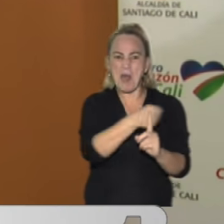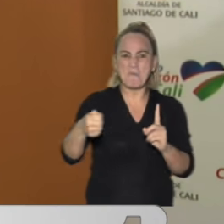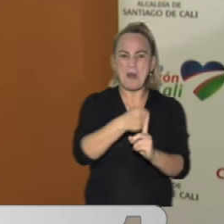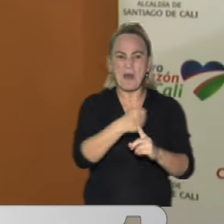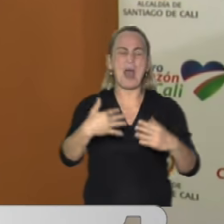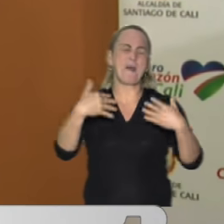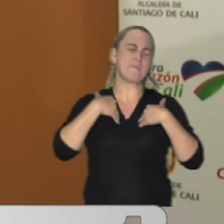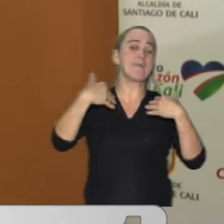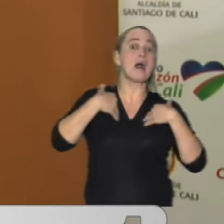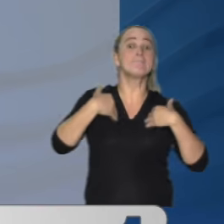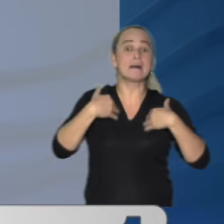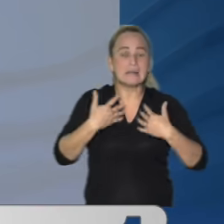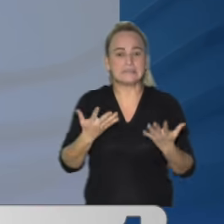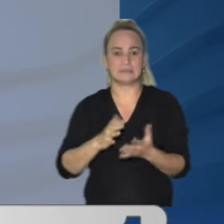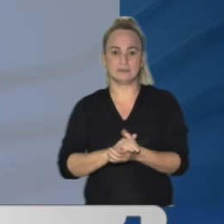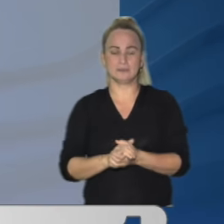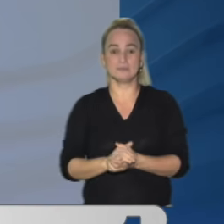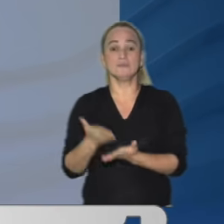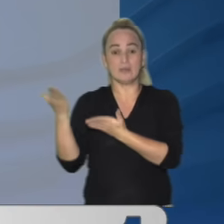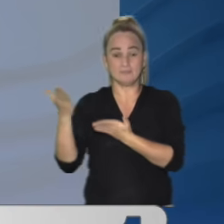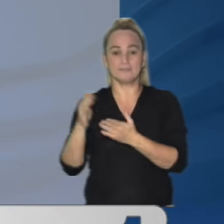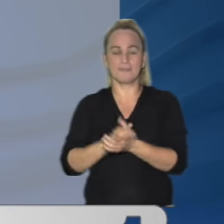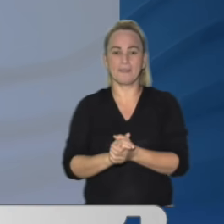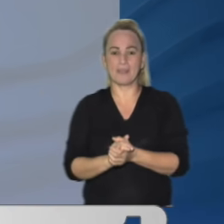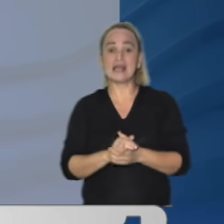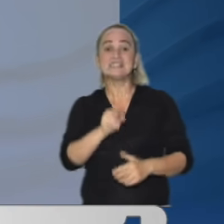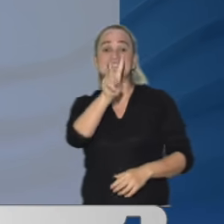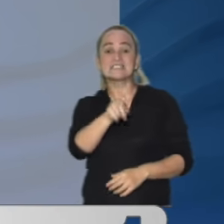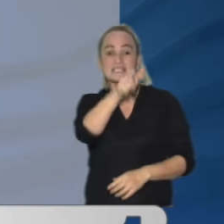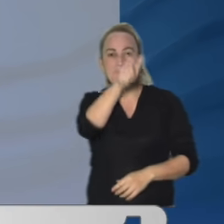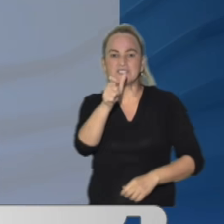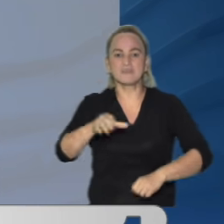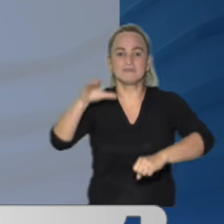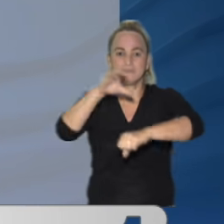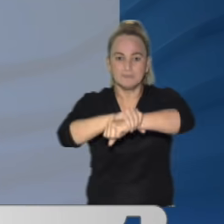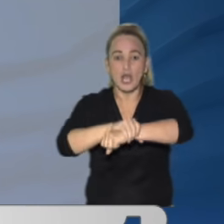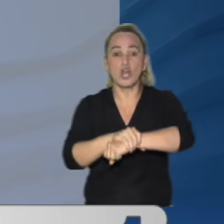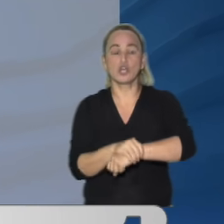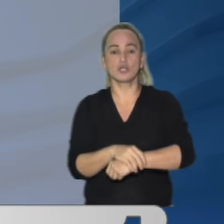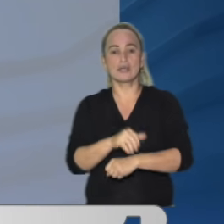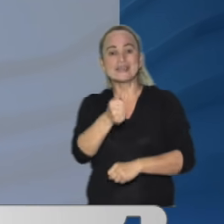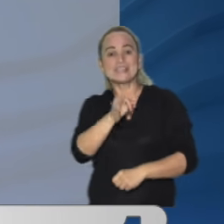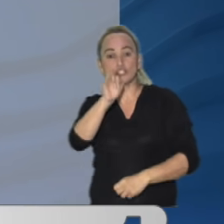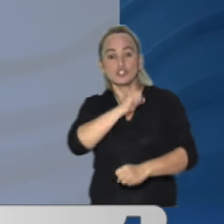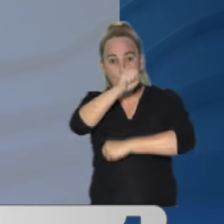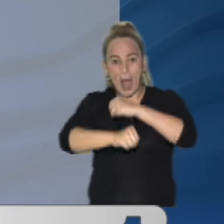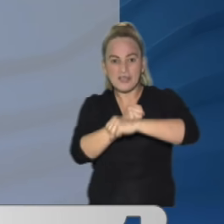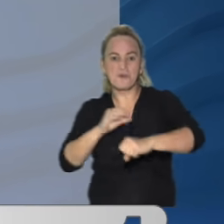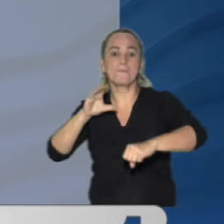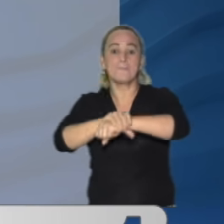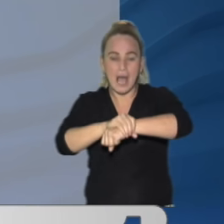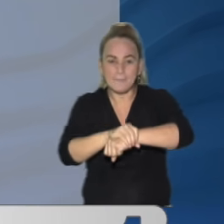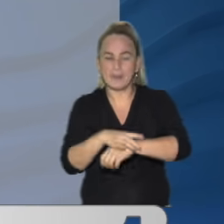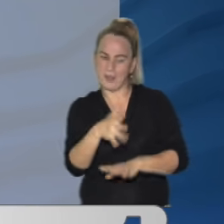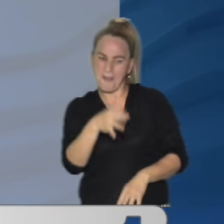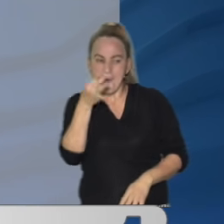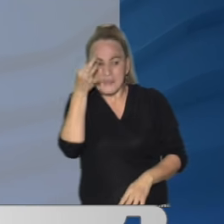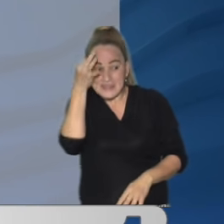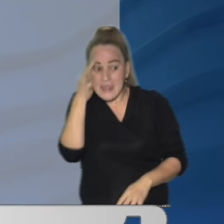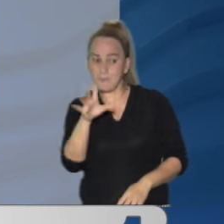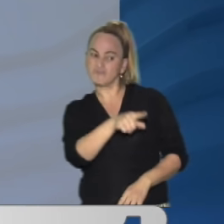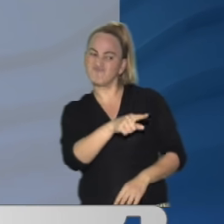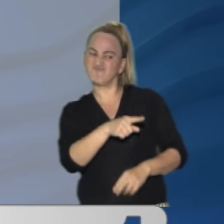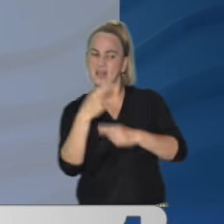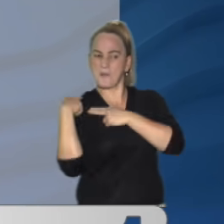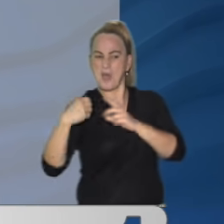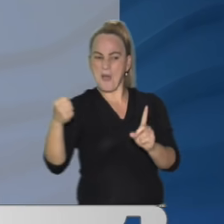múltiples ocasiones. Durante un operativo, 7 personas fueron capturadas y un menor de edad aprehendido por su presunta responsabilidad